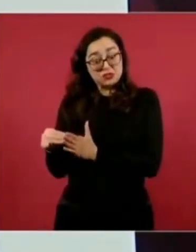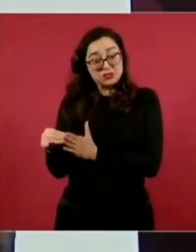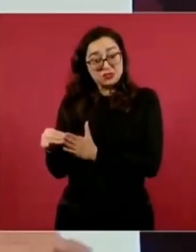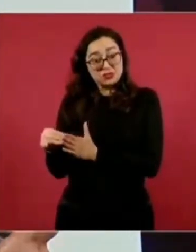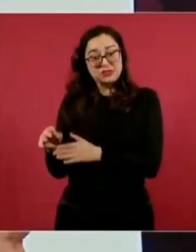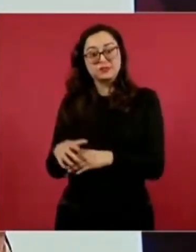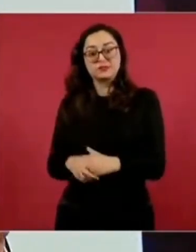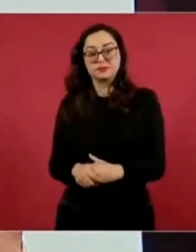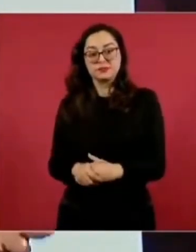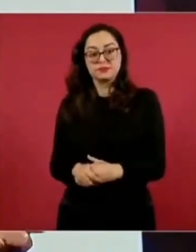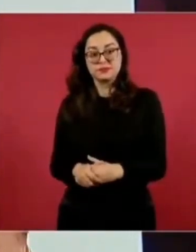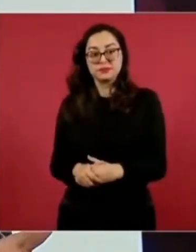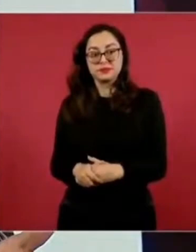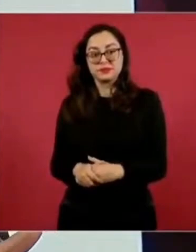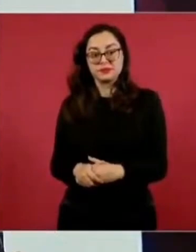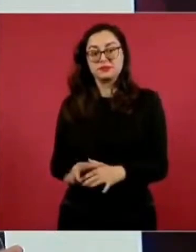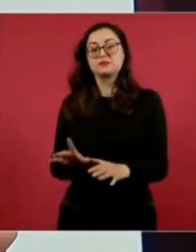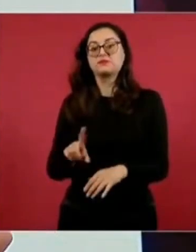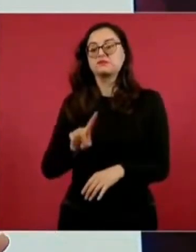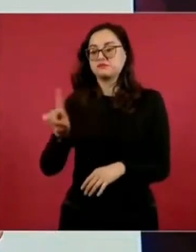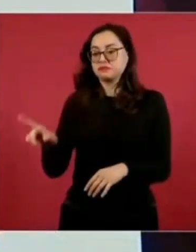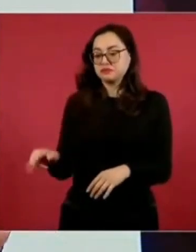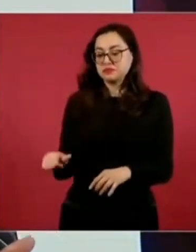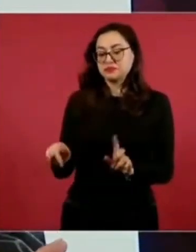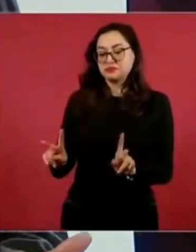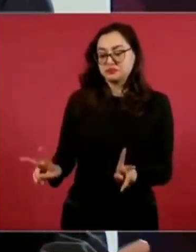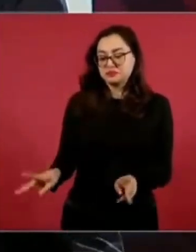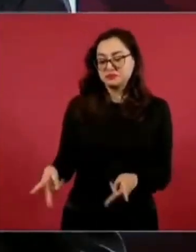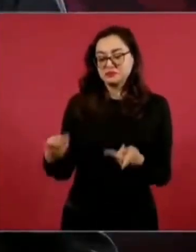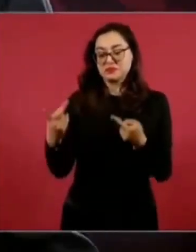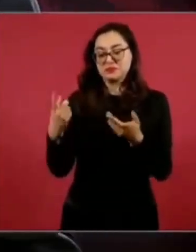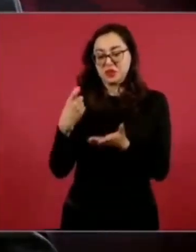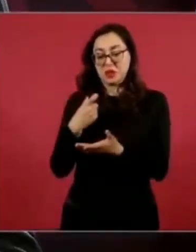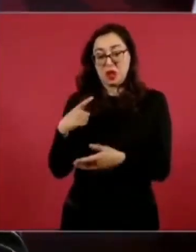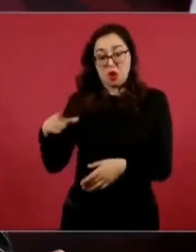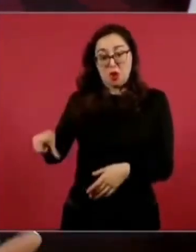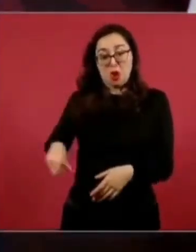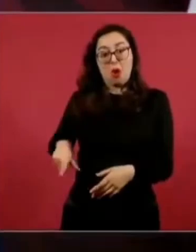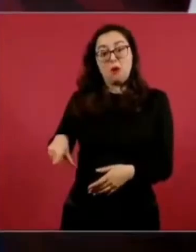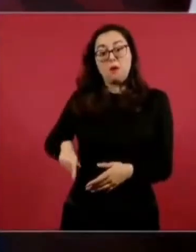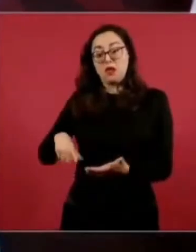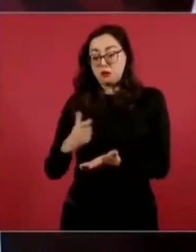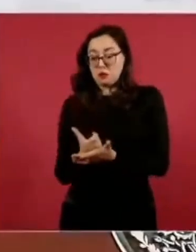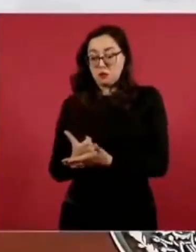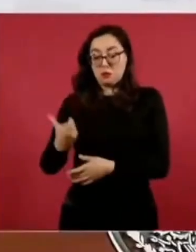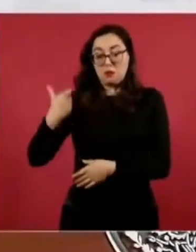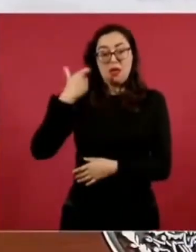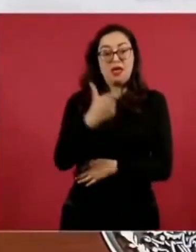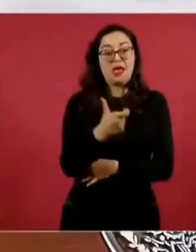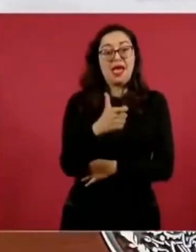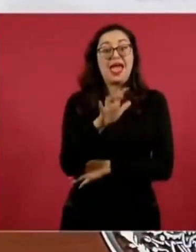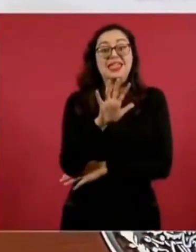Valía 50 y la compraron en $500 millones.